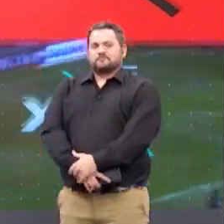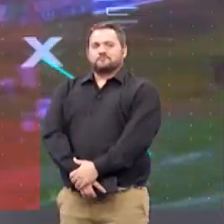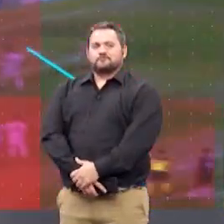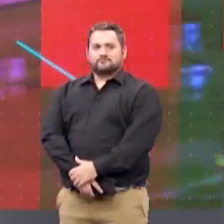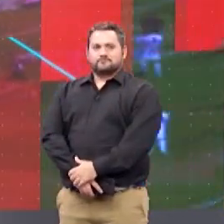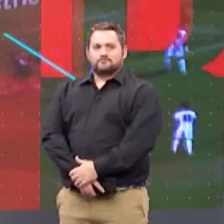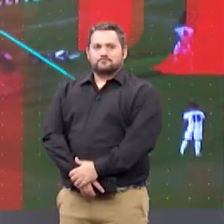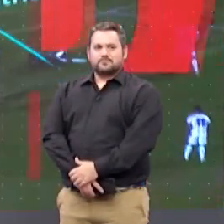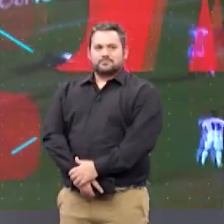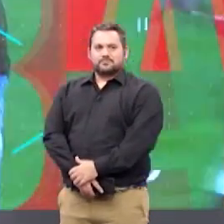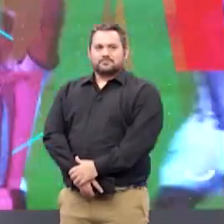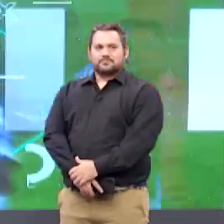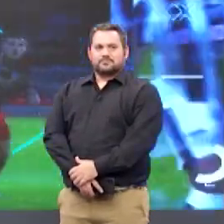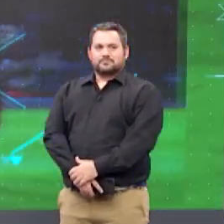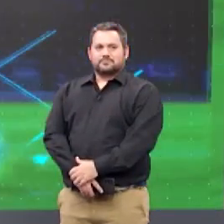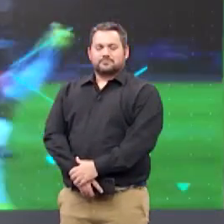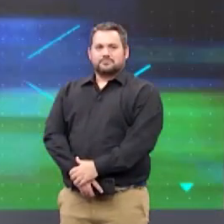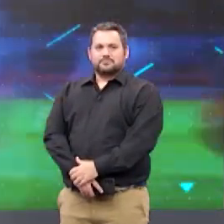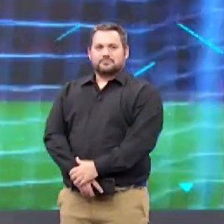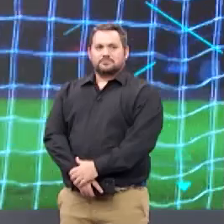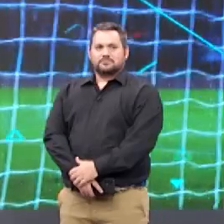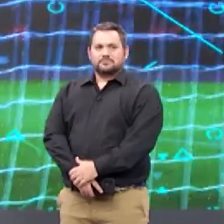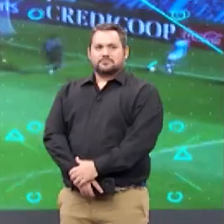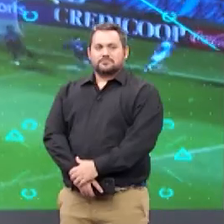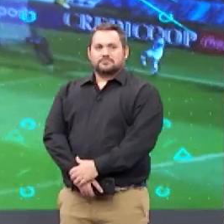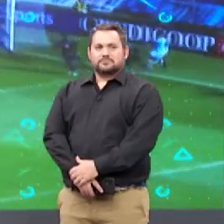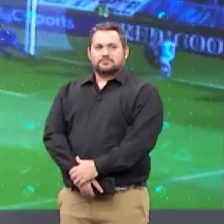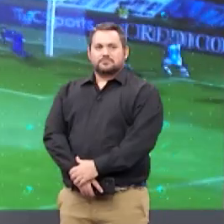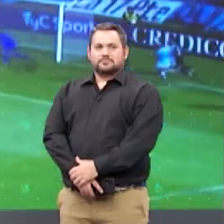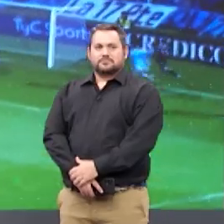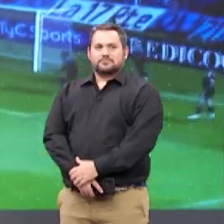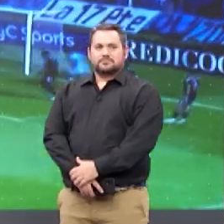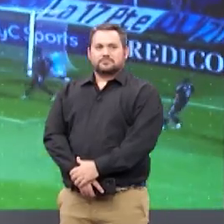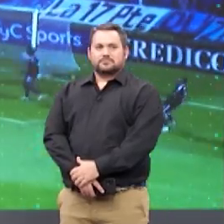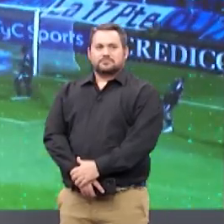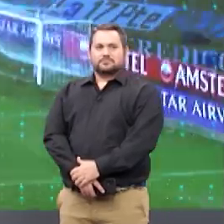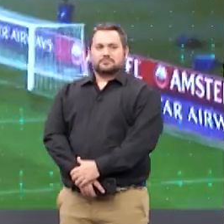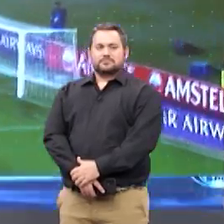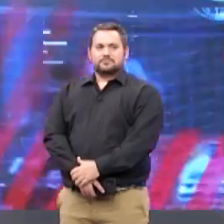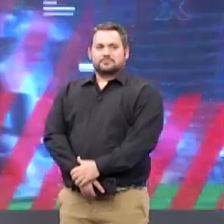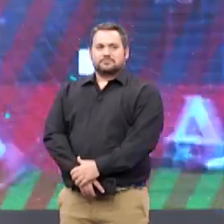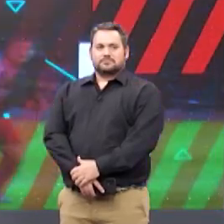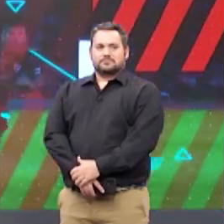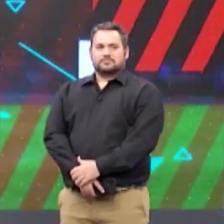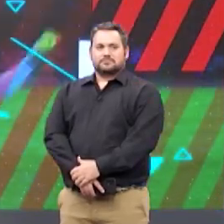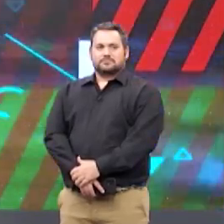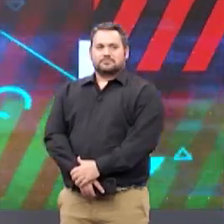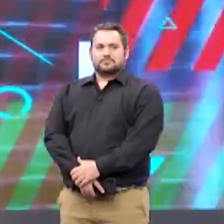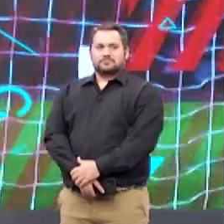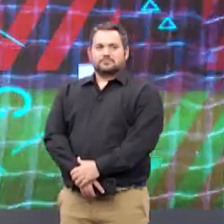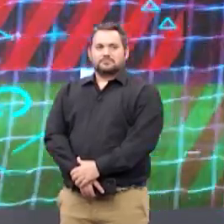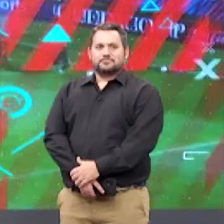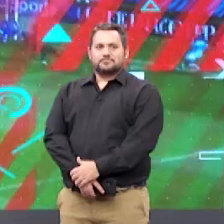tan aplomados, no los veo nerviosos. Tampoco me imagino cómo pueden estar, cómo puede ser para